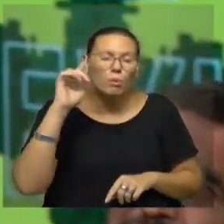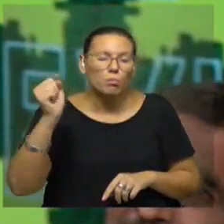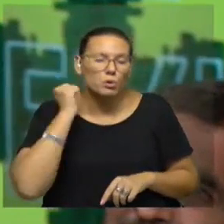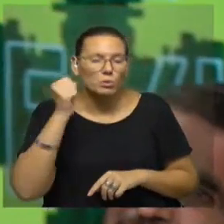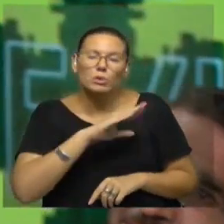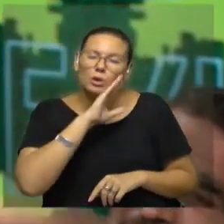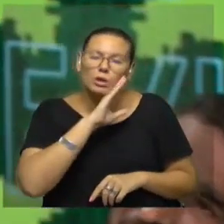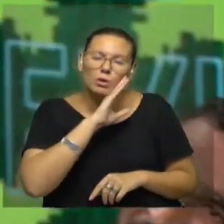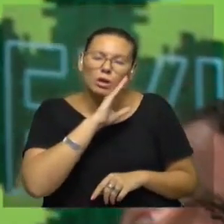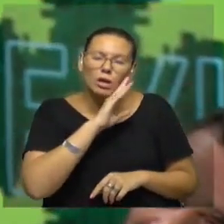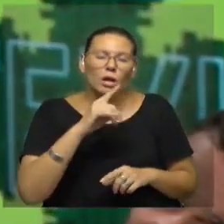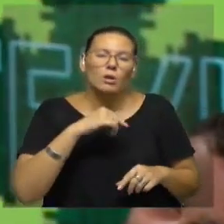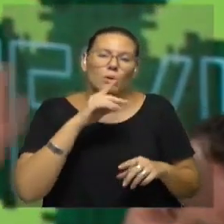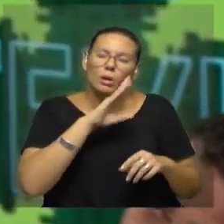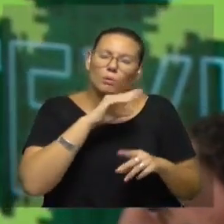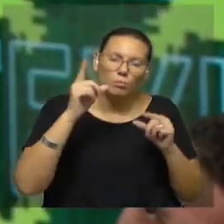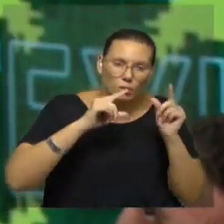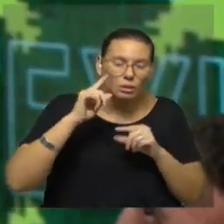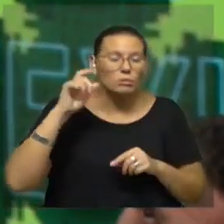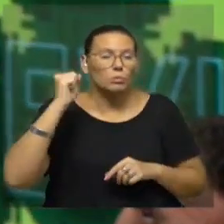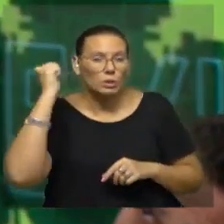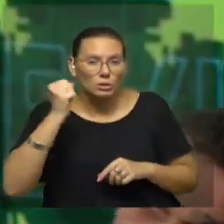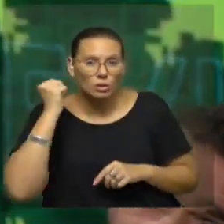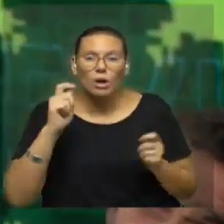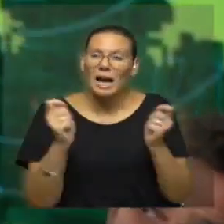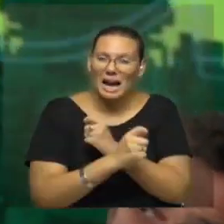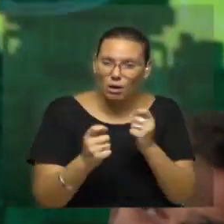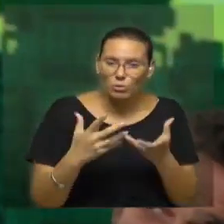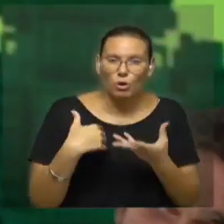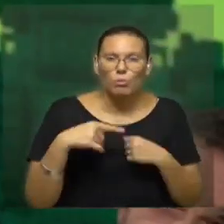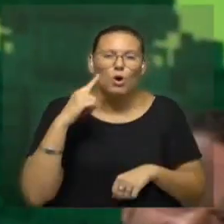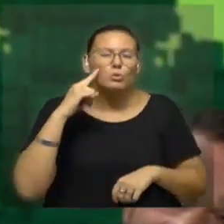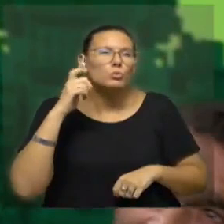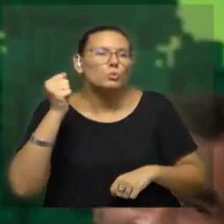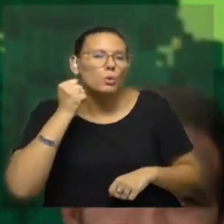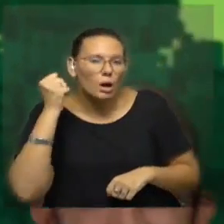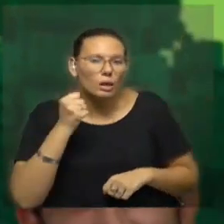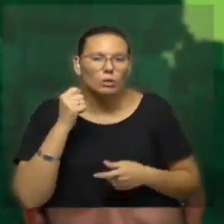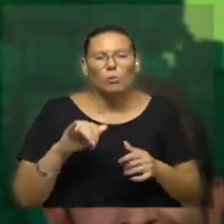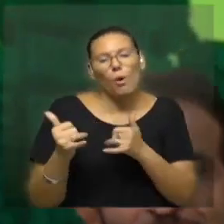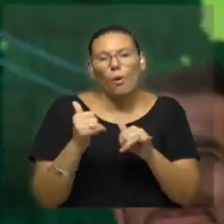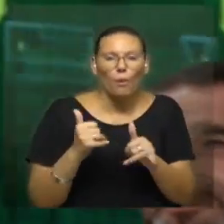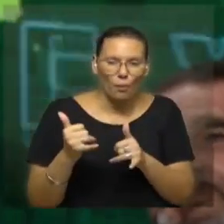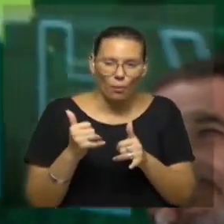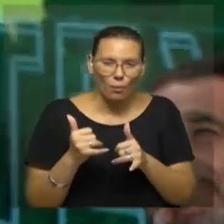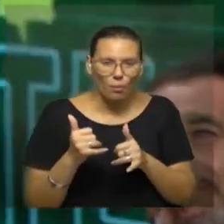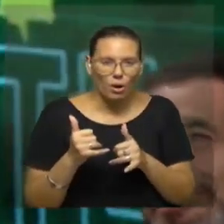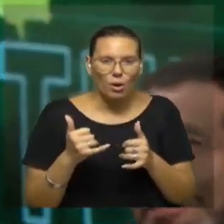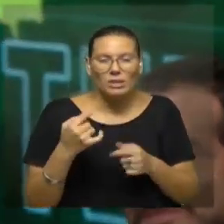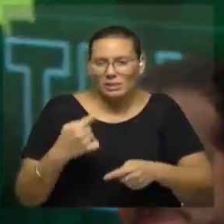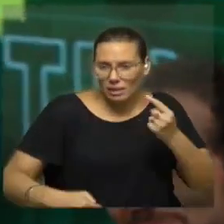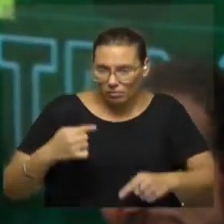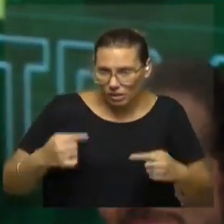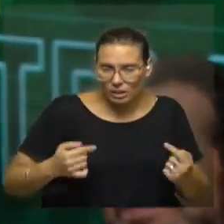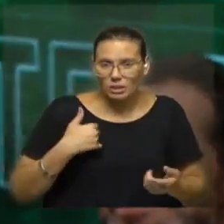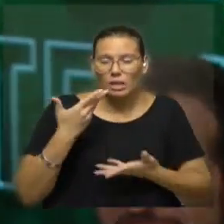ese cambio de la gente que vive más abajo y que va arriba, cuando hay cambios, como que te da como un sueño. Y bueno, entonces jugamos un poco. Tiene muchas cosas la letra,